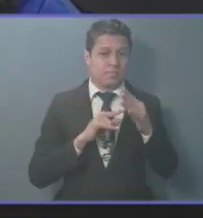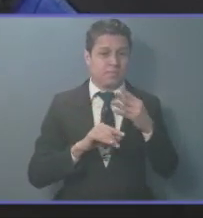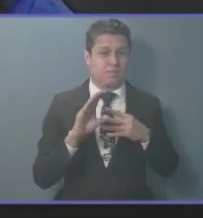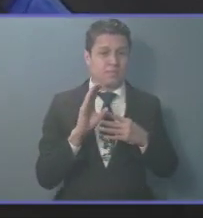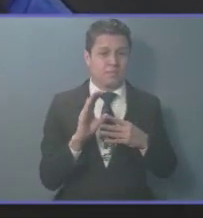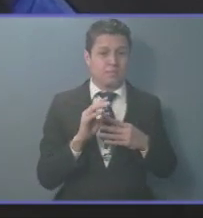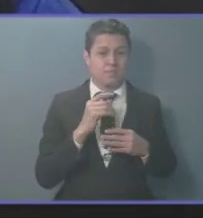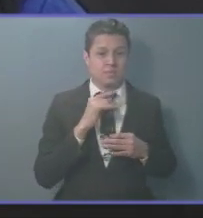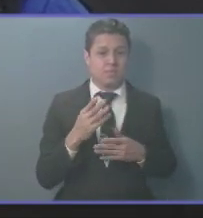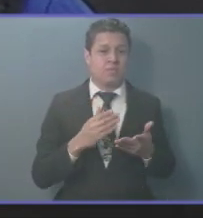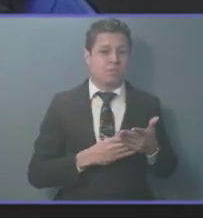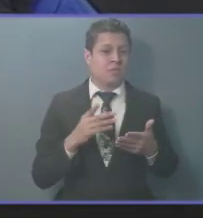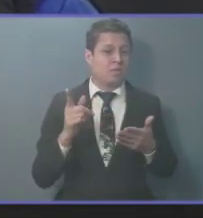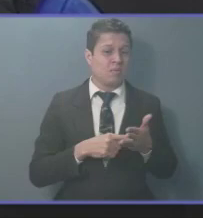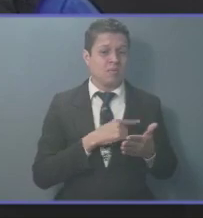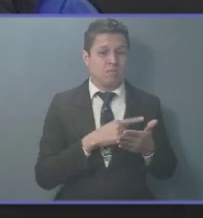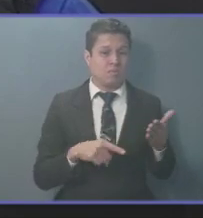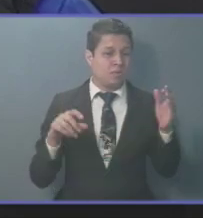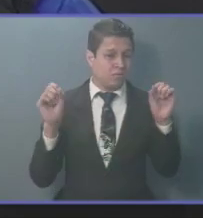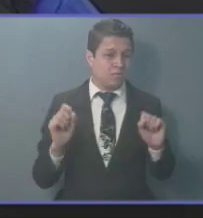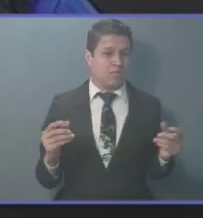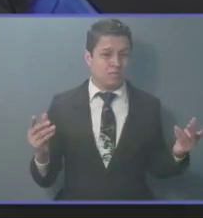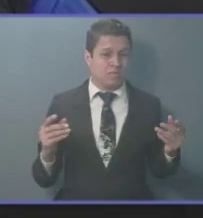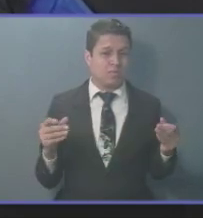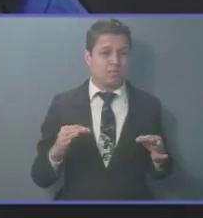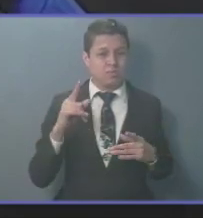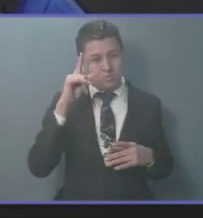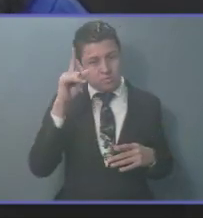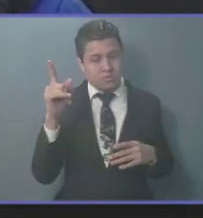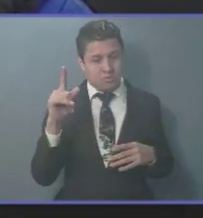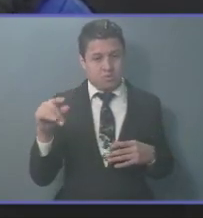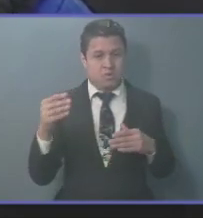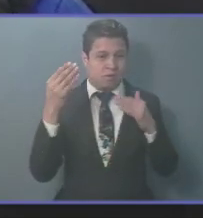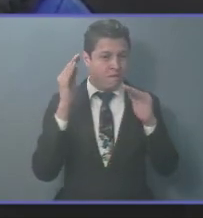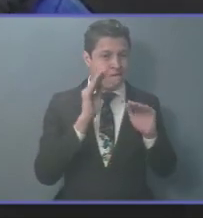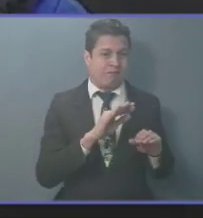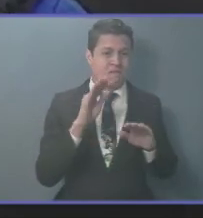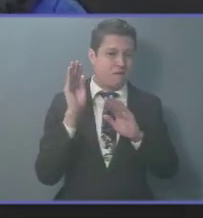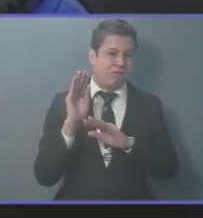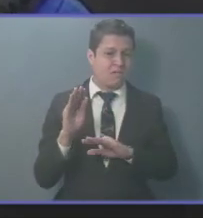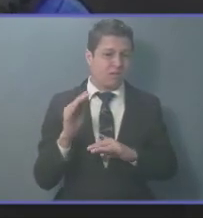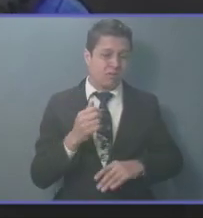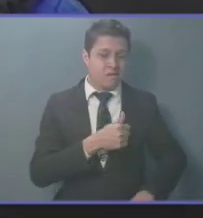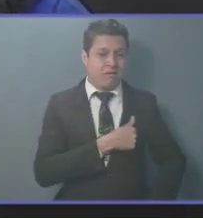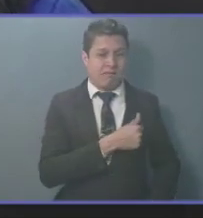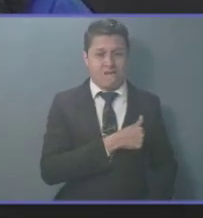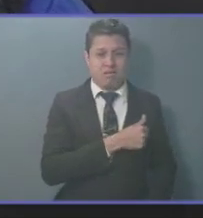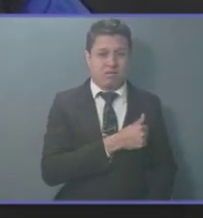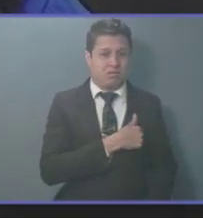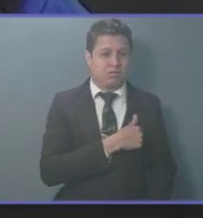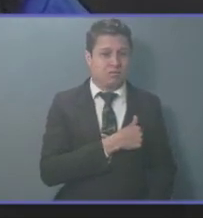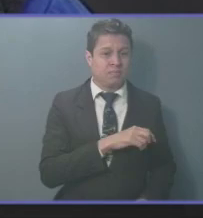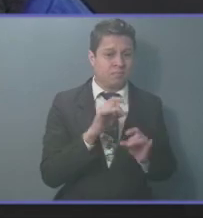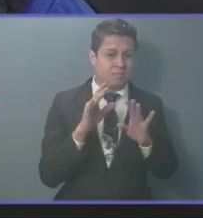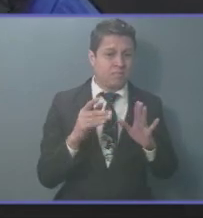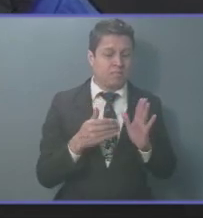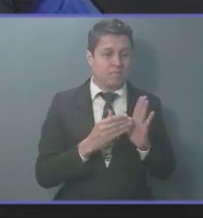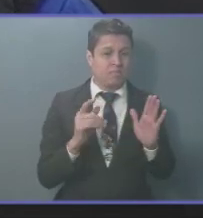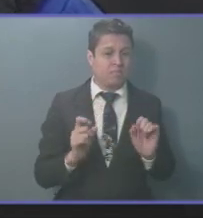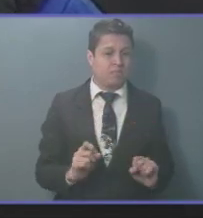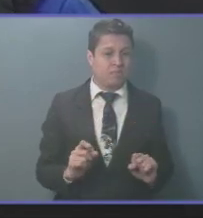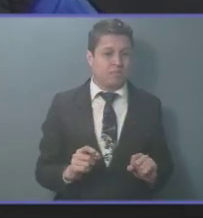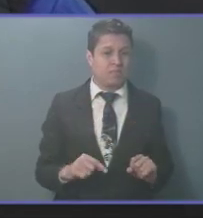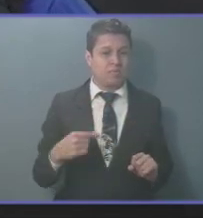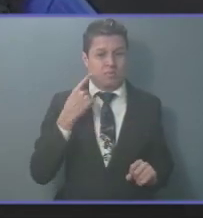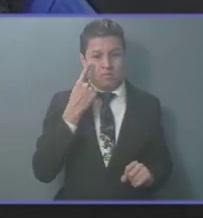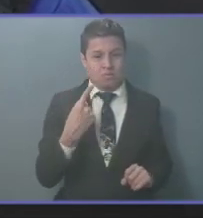constitucionalmente prohibido generar un espíritu de intolerancia y odio, por lo cual, siendo la